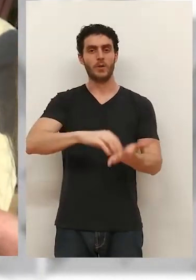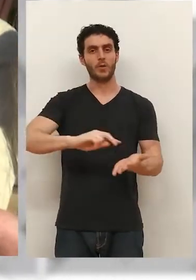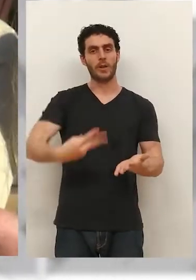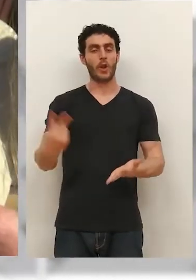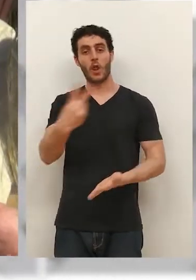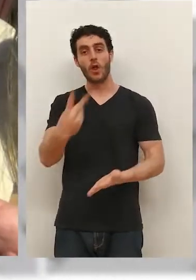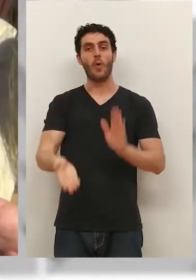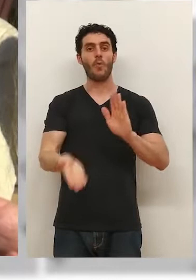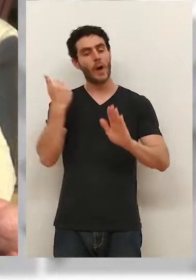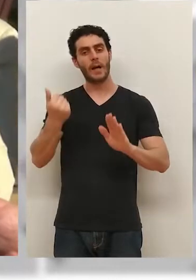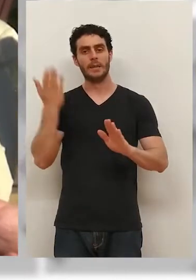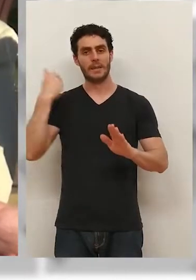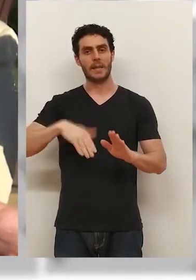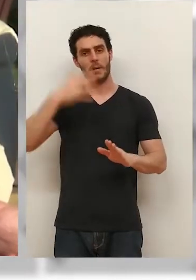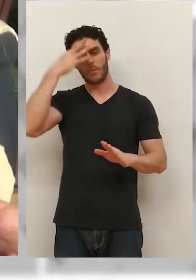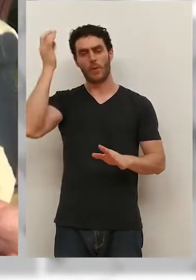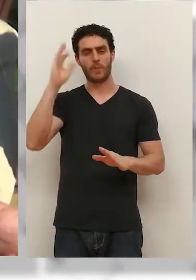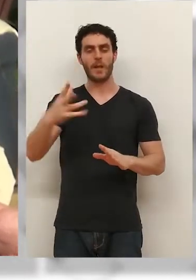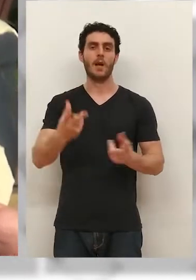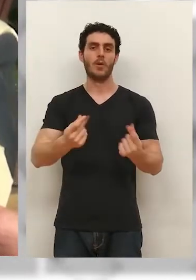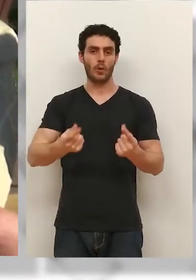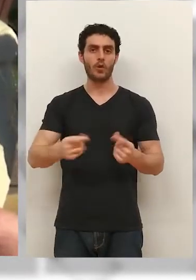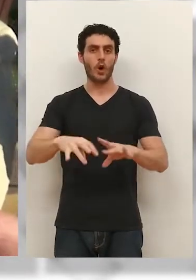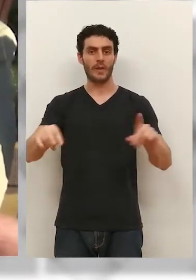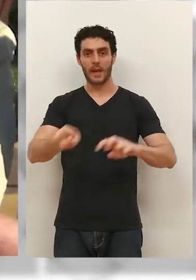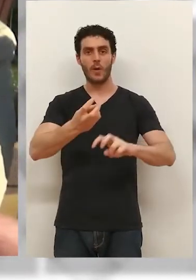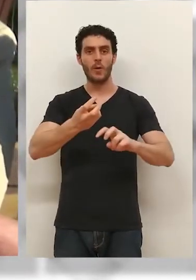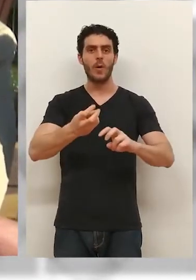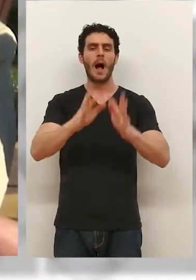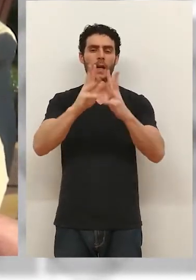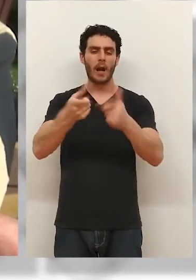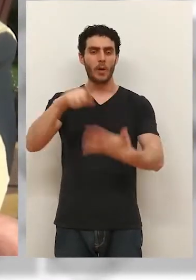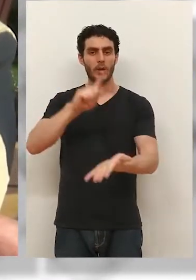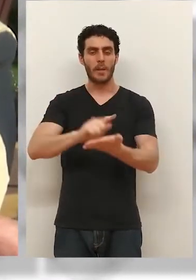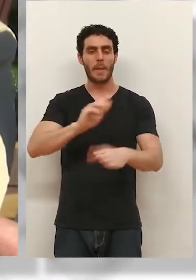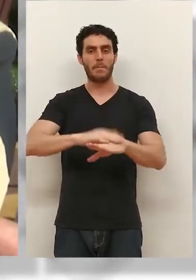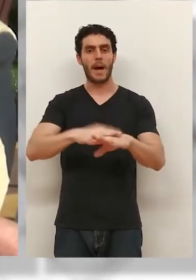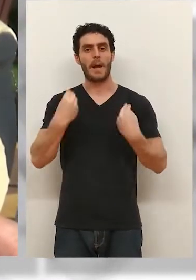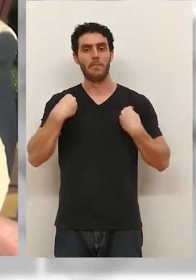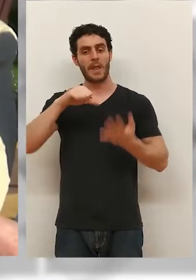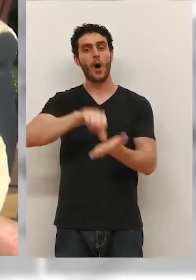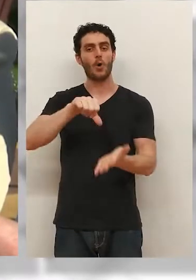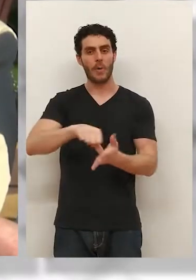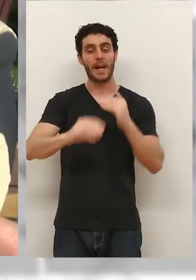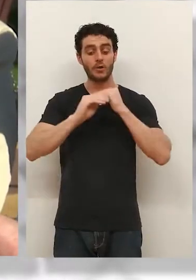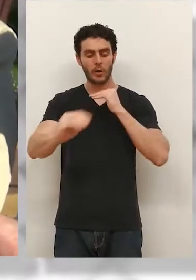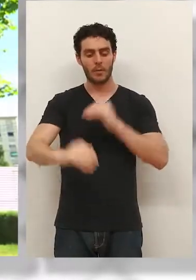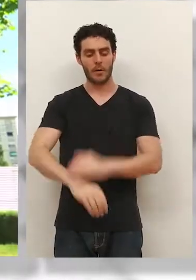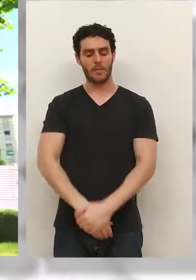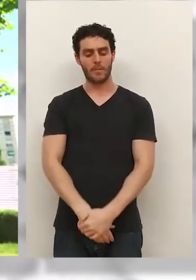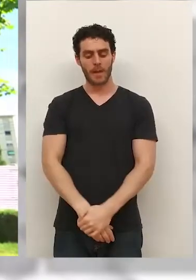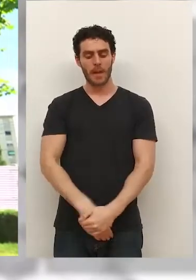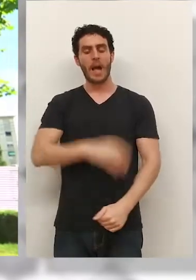2 subestaciones fuera y por fin Logroño ya puede recalcular los terrenos para esa vida urbana